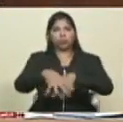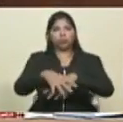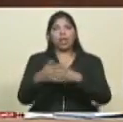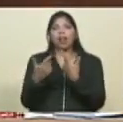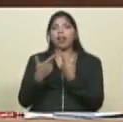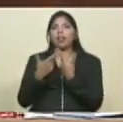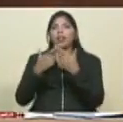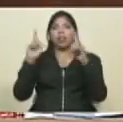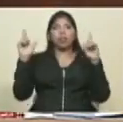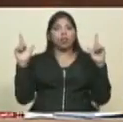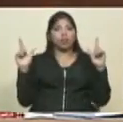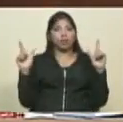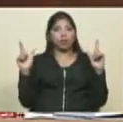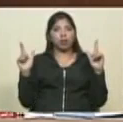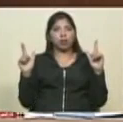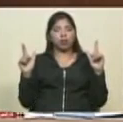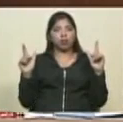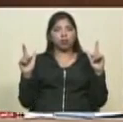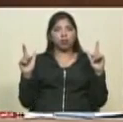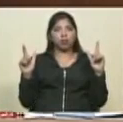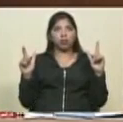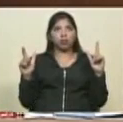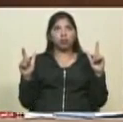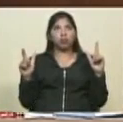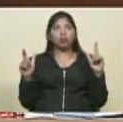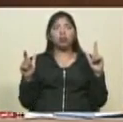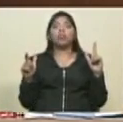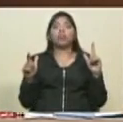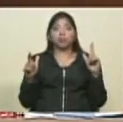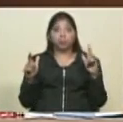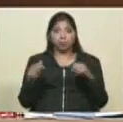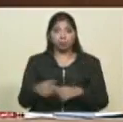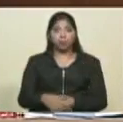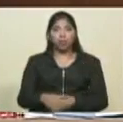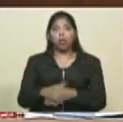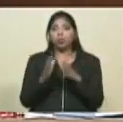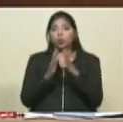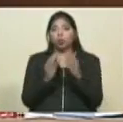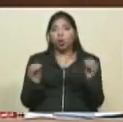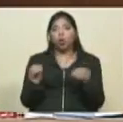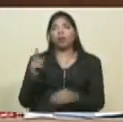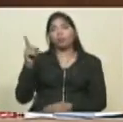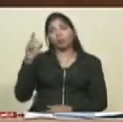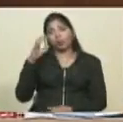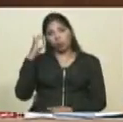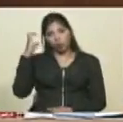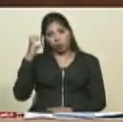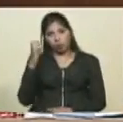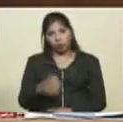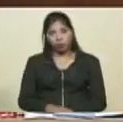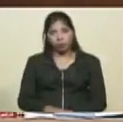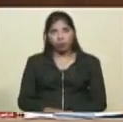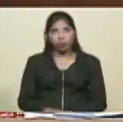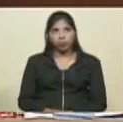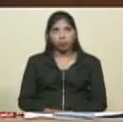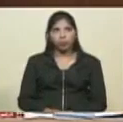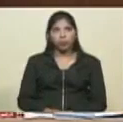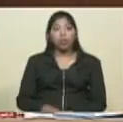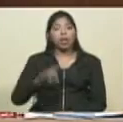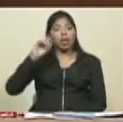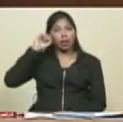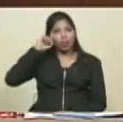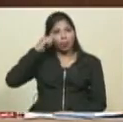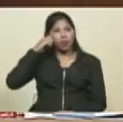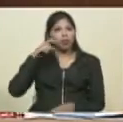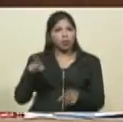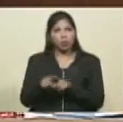todo el territorio de nuestro hemisferio de los poderes europeos. Que no se les olvide, porque eso está marcado en nuestra